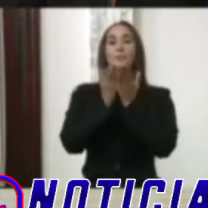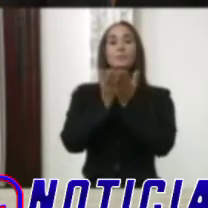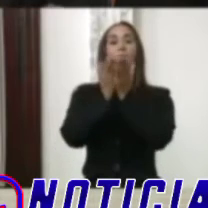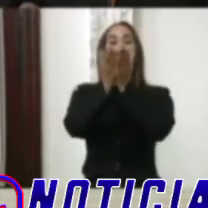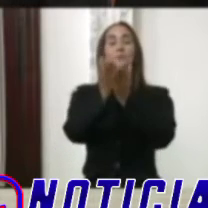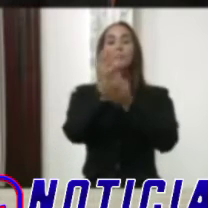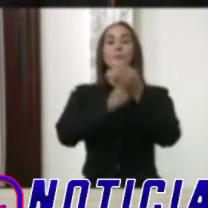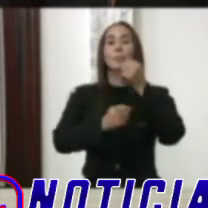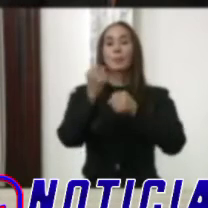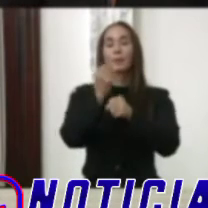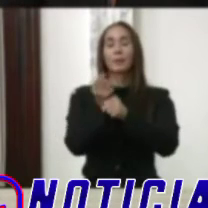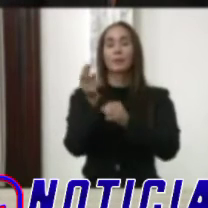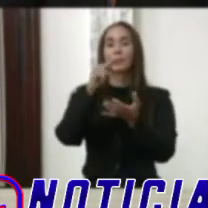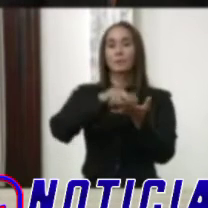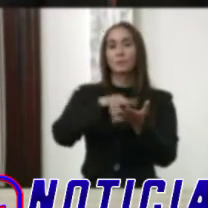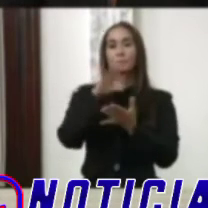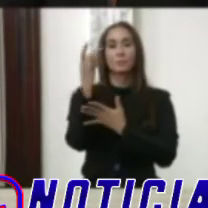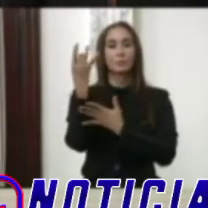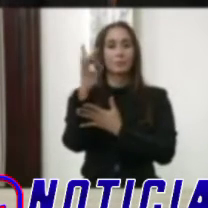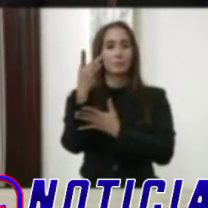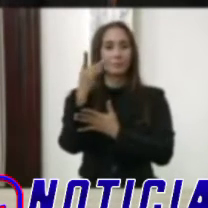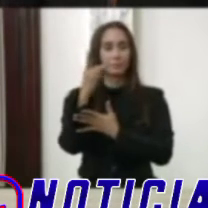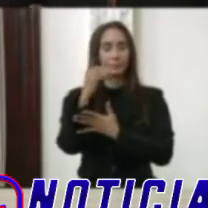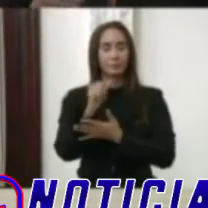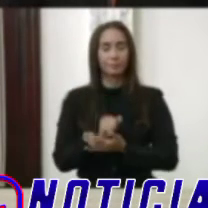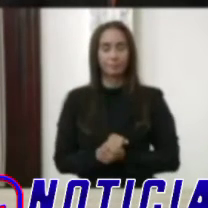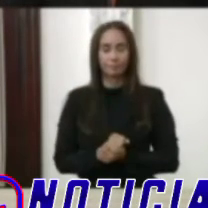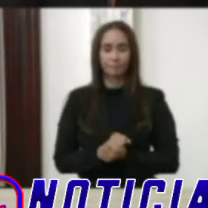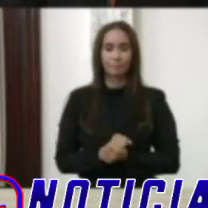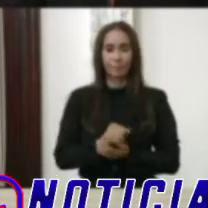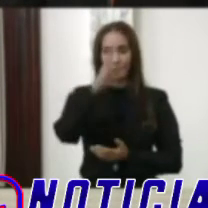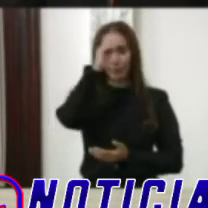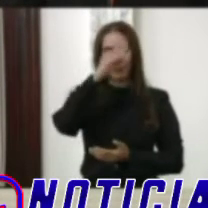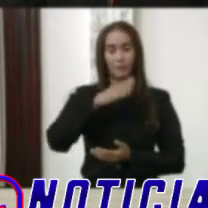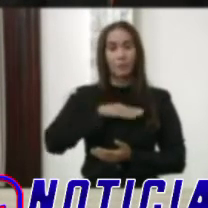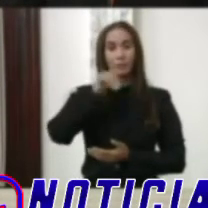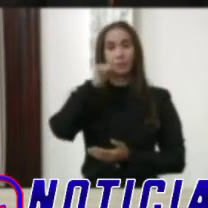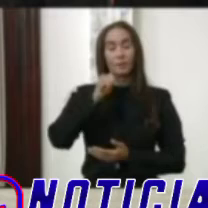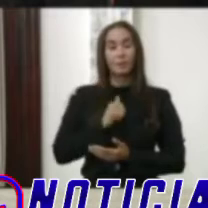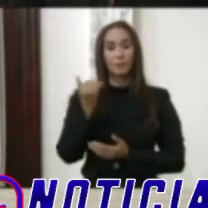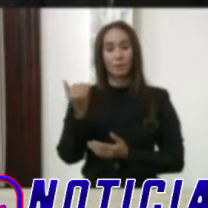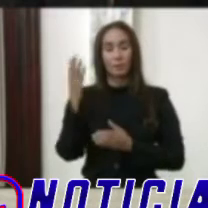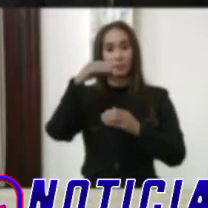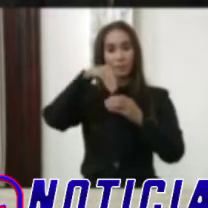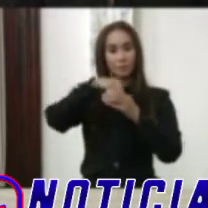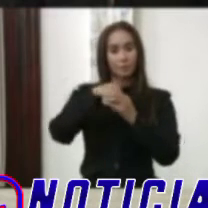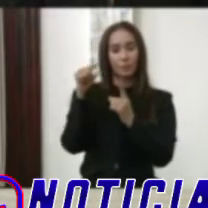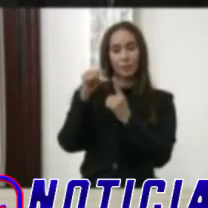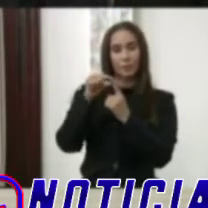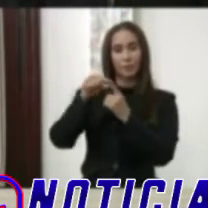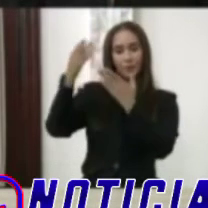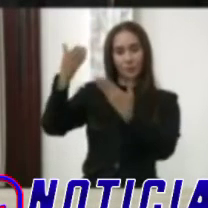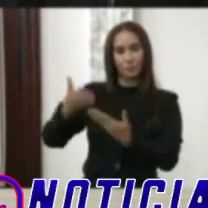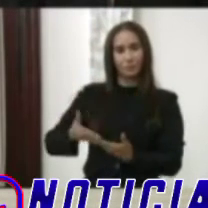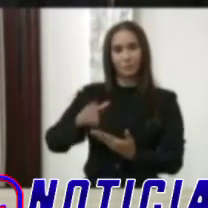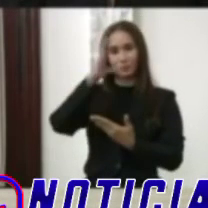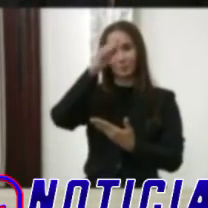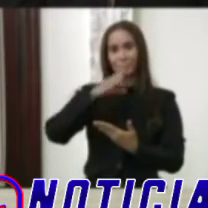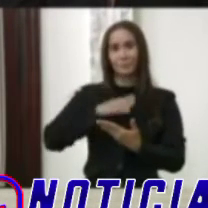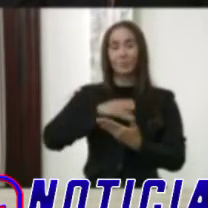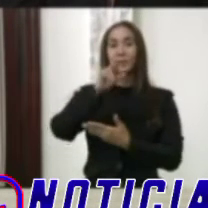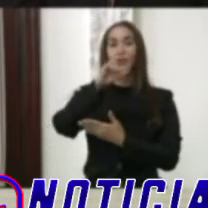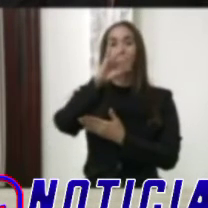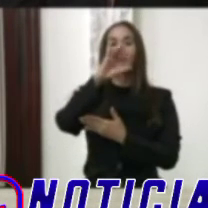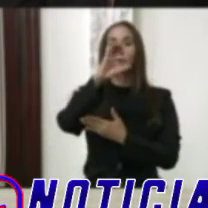2018. Damas y caballeros, procedemos inmediatamente a introducir las palabras del señor Ricardo